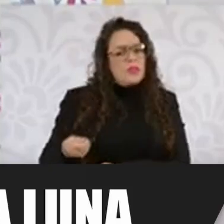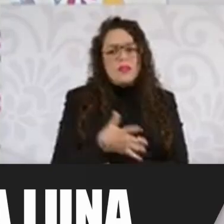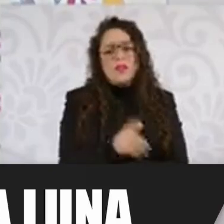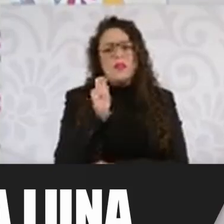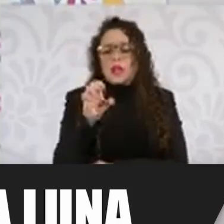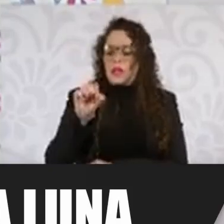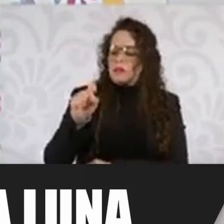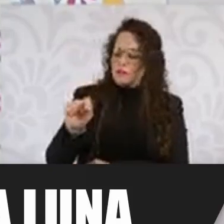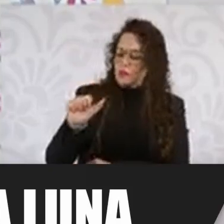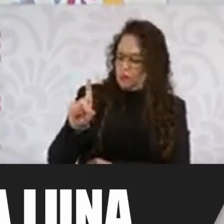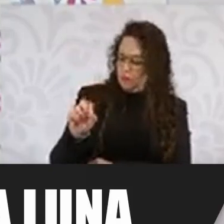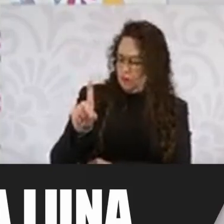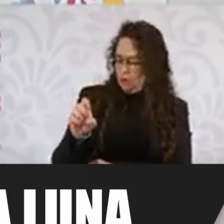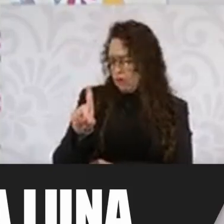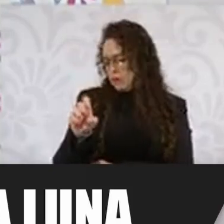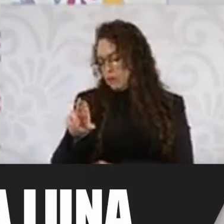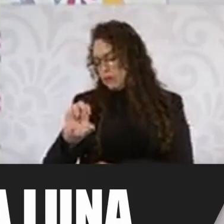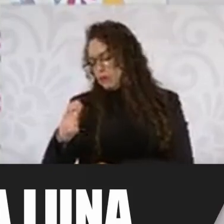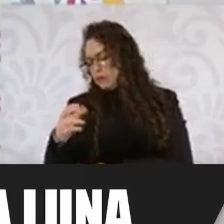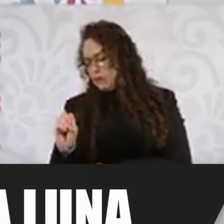Estuvo el Estado de Derecho durante 6 años.